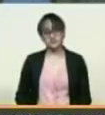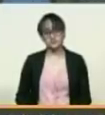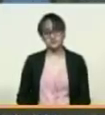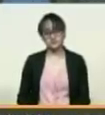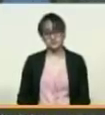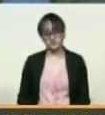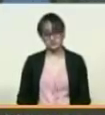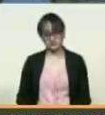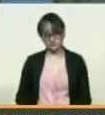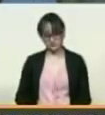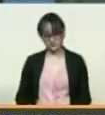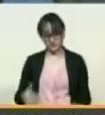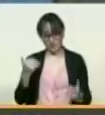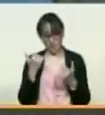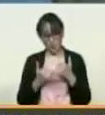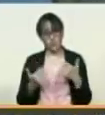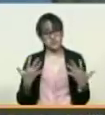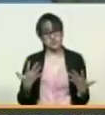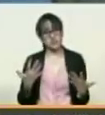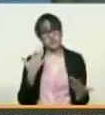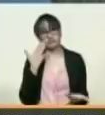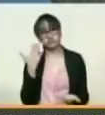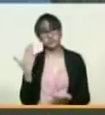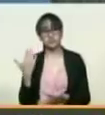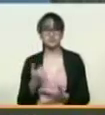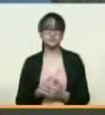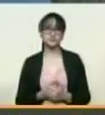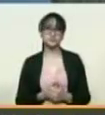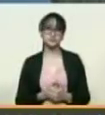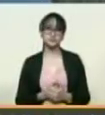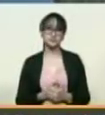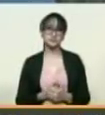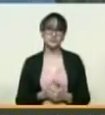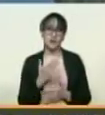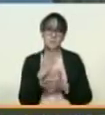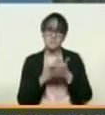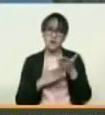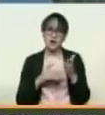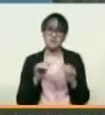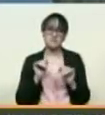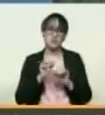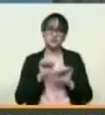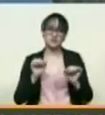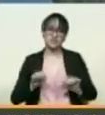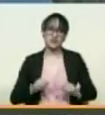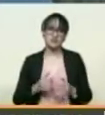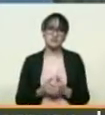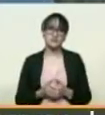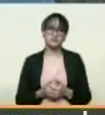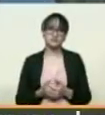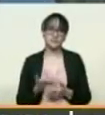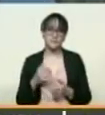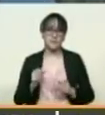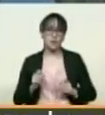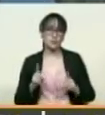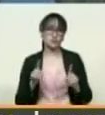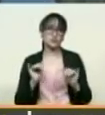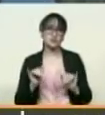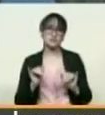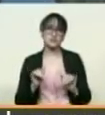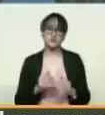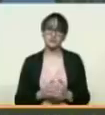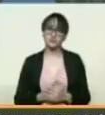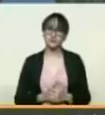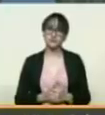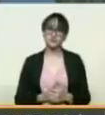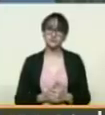al final termina siendo todo parte del mismo sistema. Nosotros tenemos esa oportunidad y queremos que,